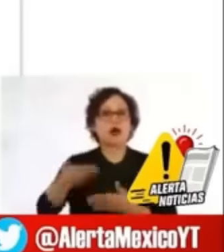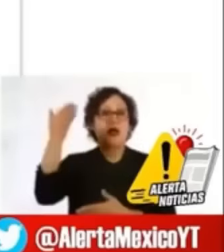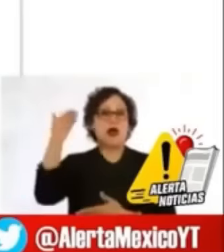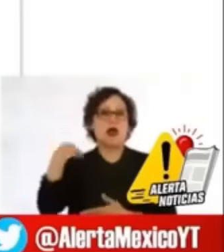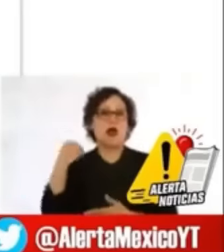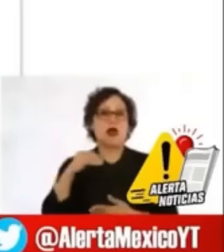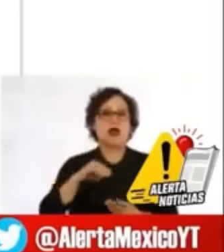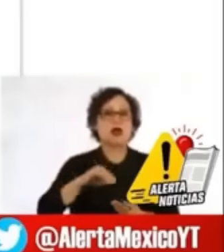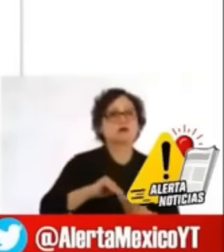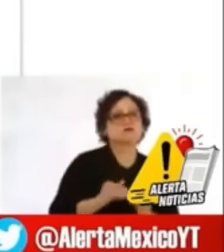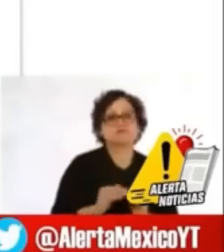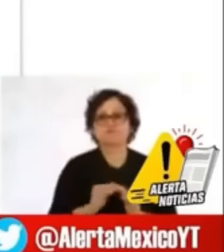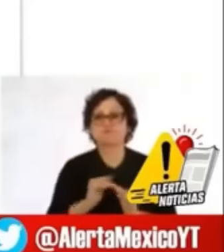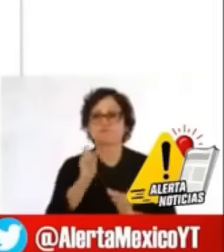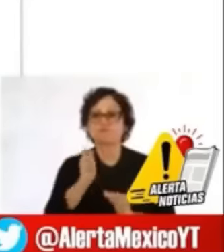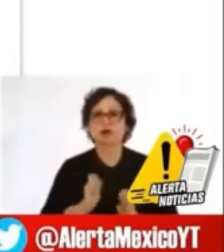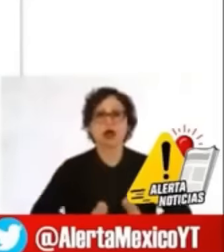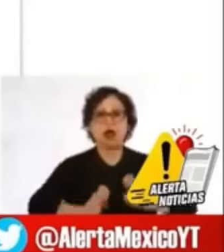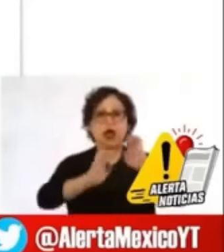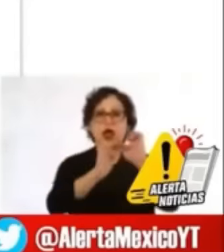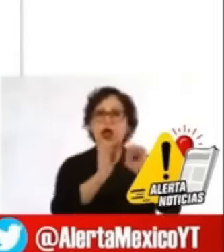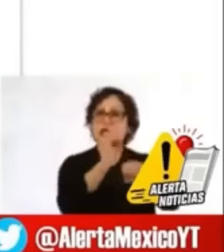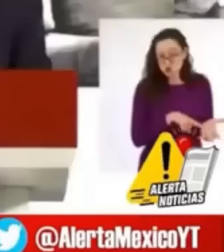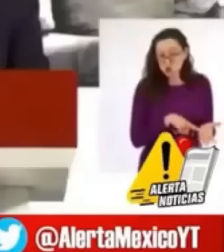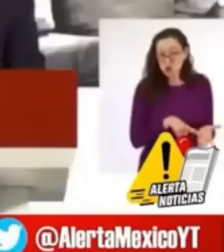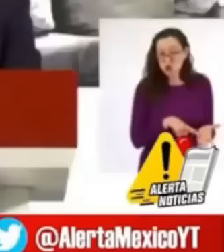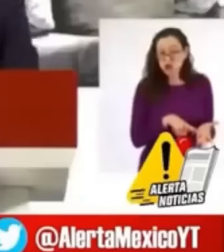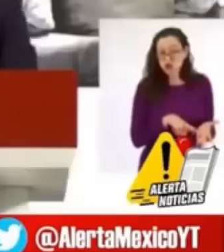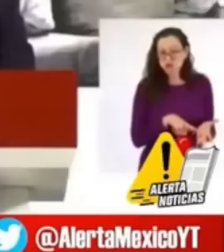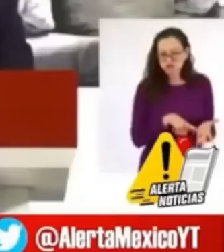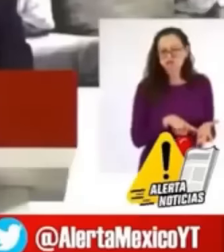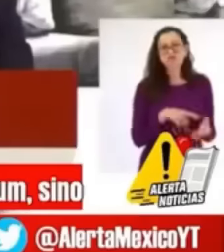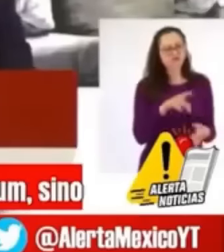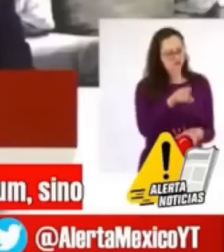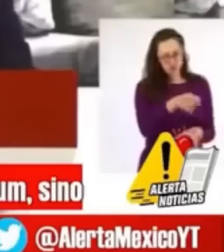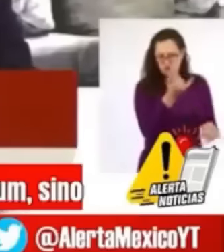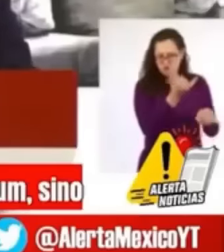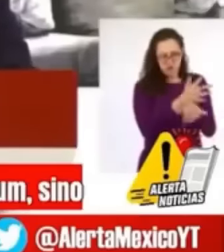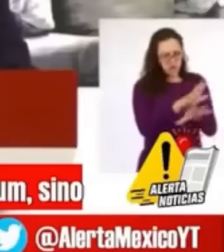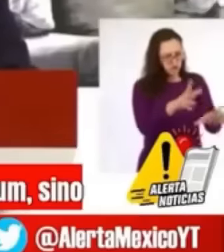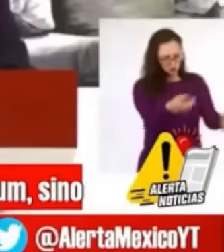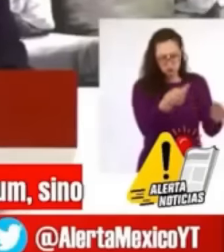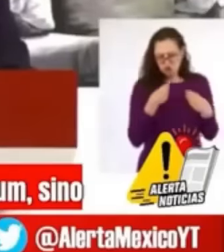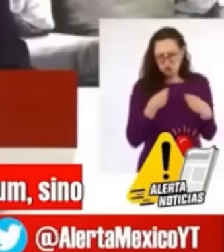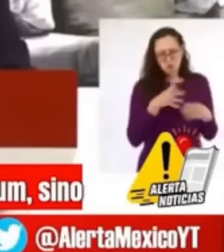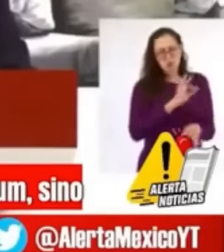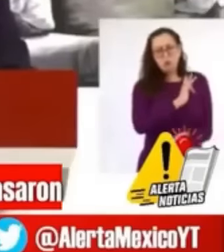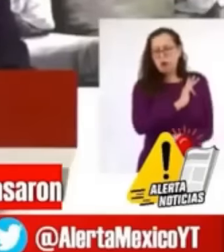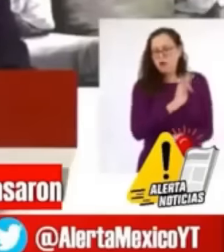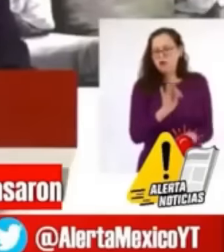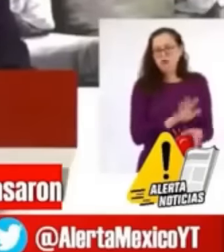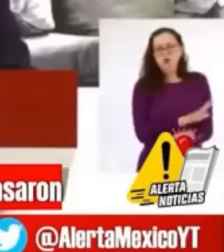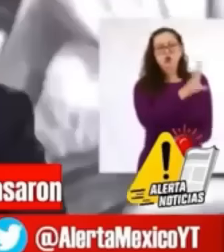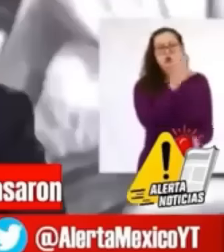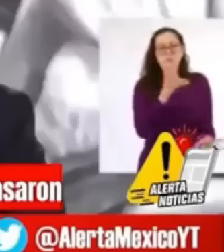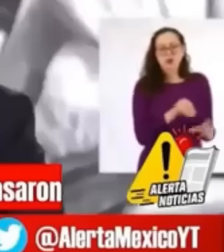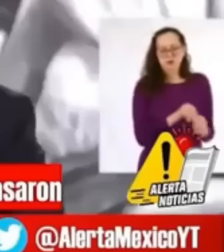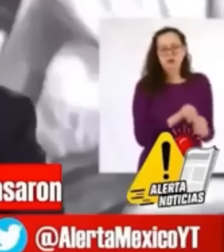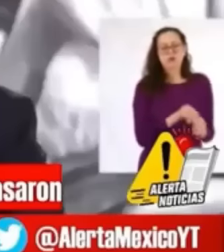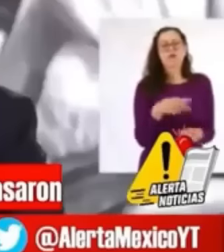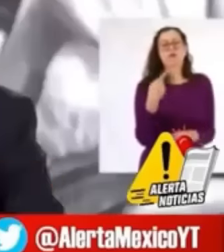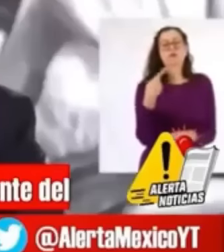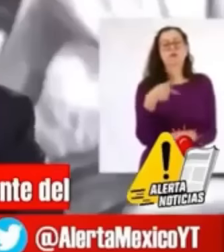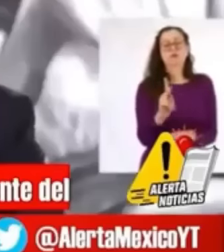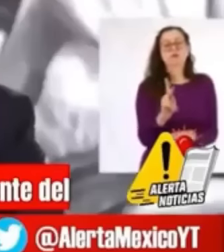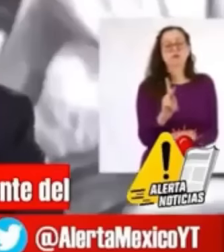Lo conocimos muy bien en la Ciudad de México. Por supuesto, estas declaraciones, no solo de Sheinbaum, sino del propio Felipe Calderón,